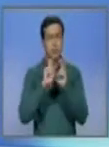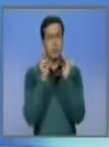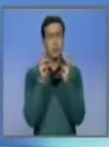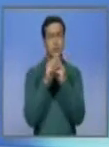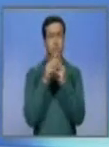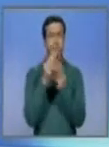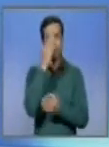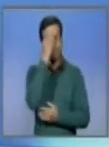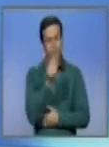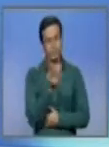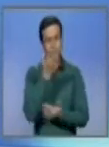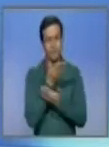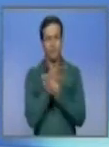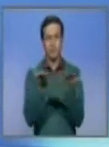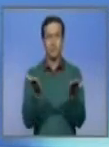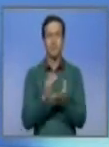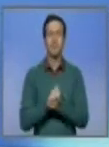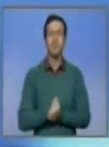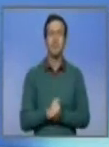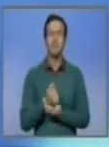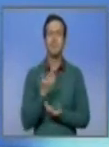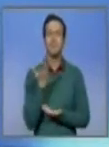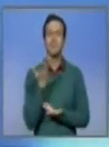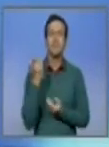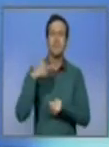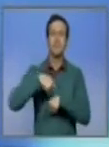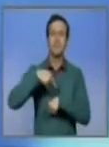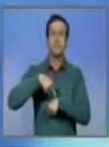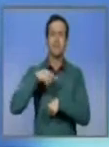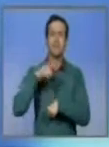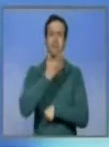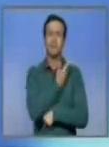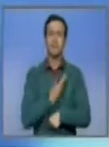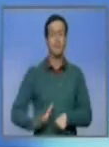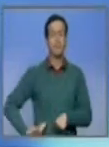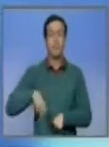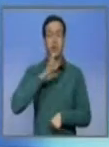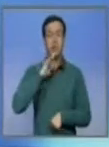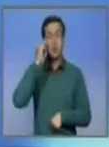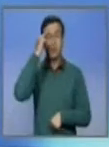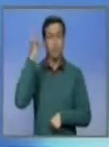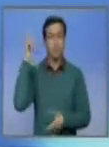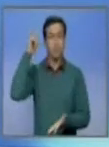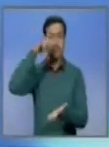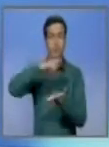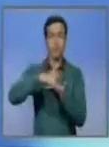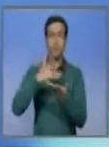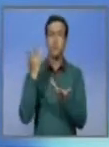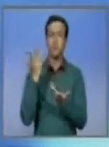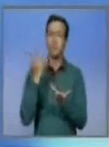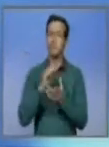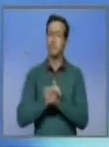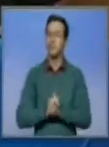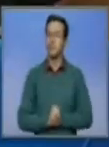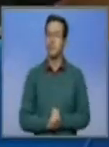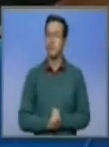Alfonso, un buen día para ti. Cuéntanos a qué hora arribará el presidente Rafael Correa. 7:10, te